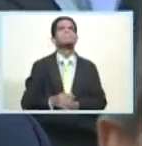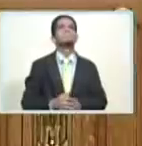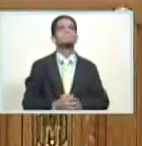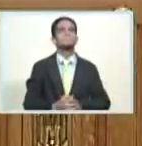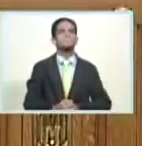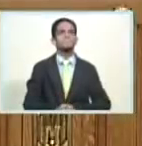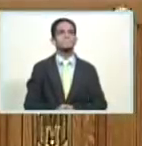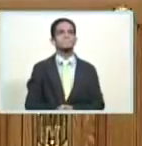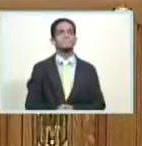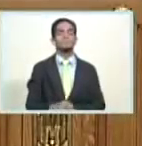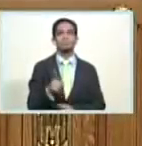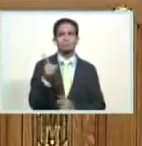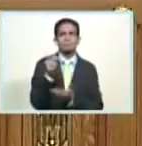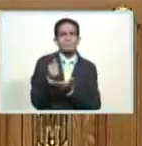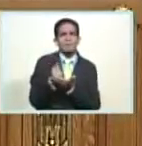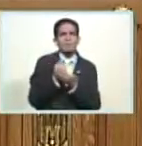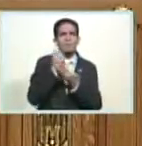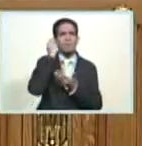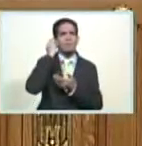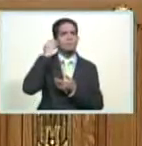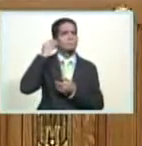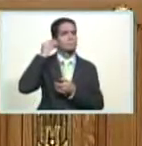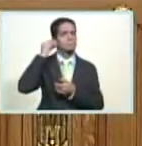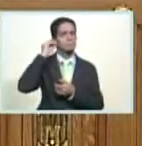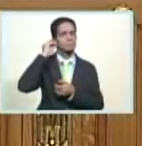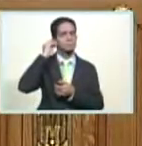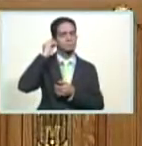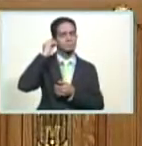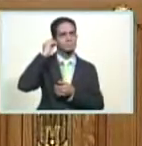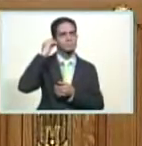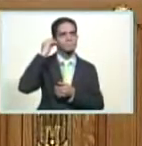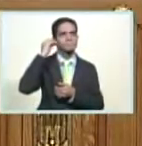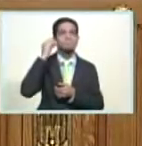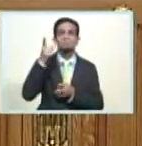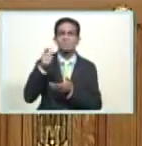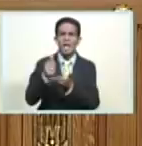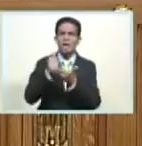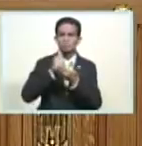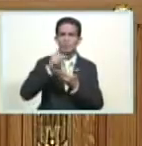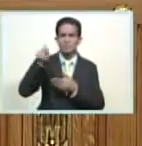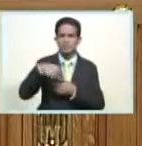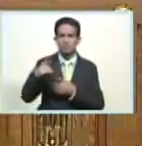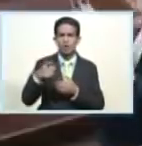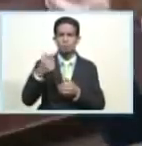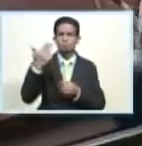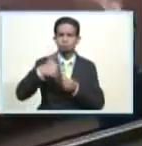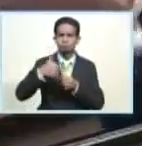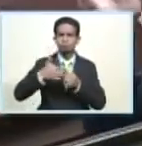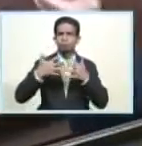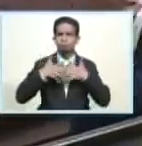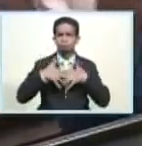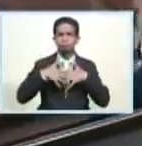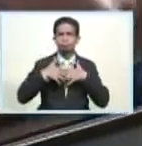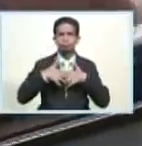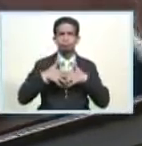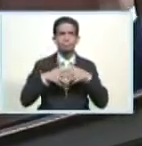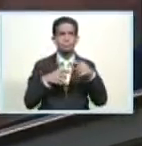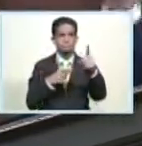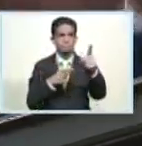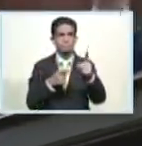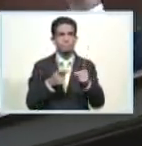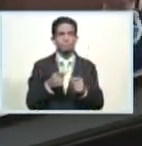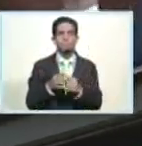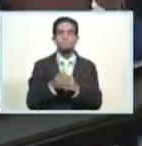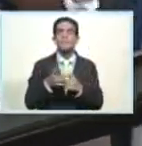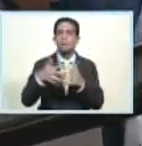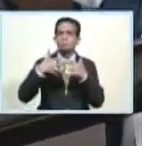Rangel, ¿tú me vas a ayudar o no me vas a ayudar a aumentar la producción petrolera? ¿Dónde está la clase obrera petrolera, compañero? ¿Dónde está para